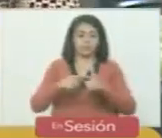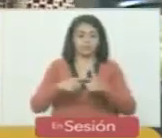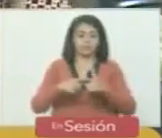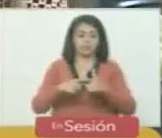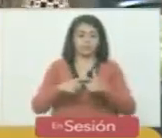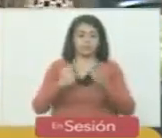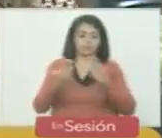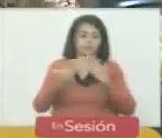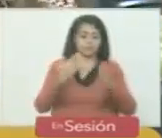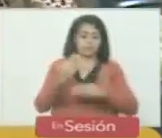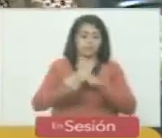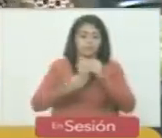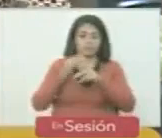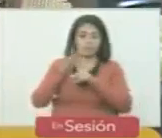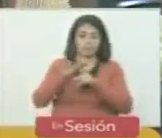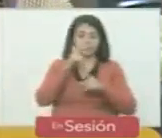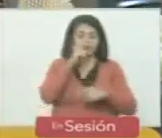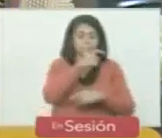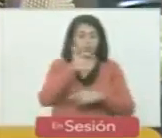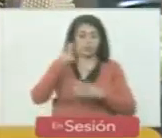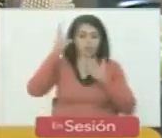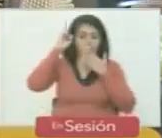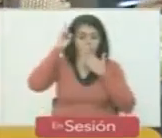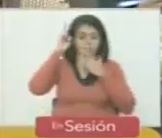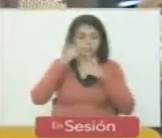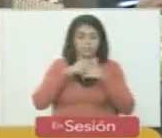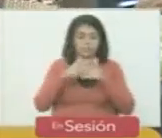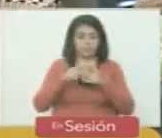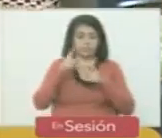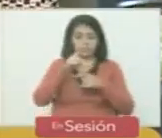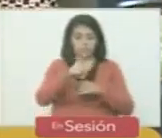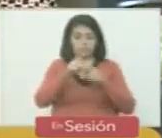trato que se le daba a los pueblos indígenas. En